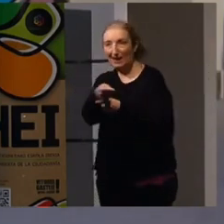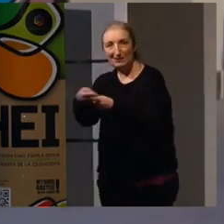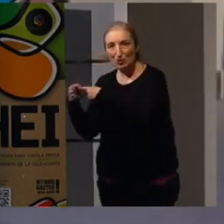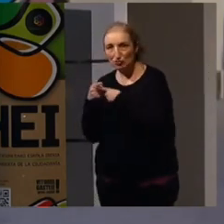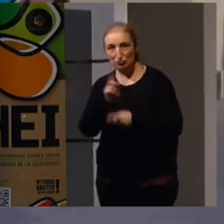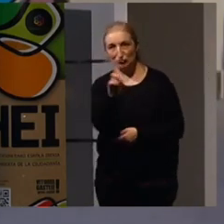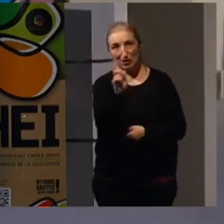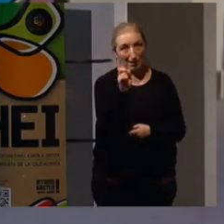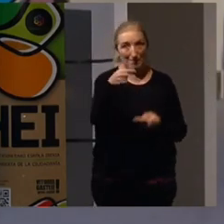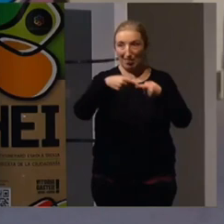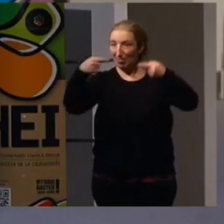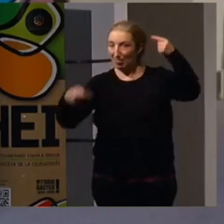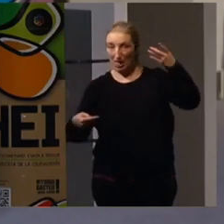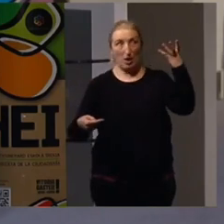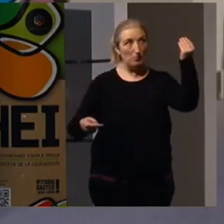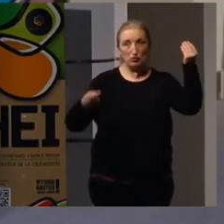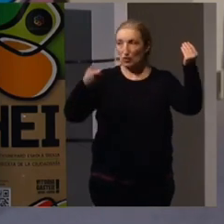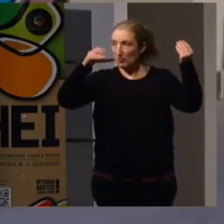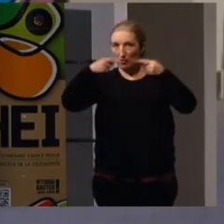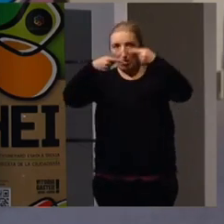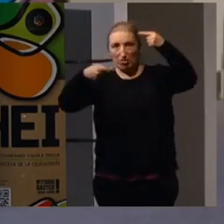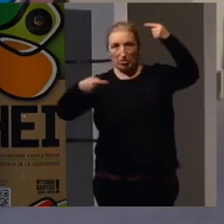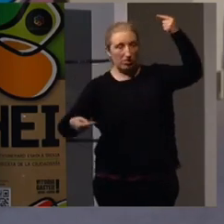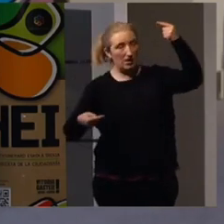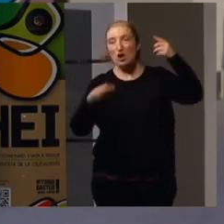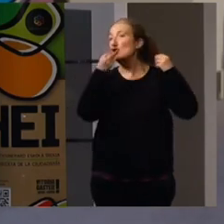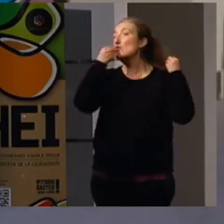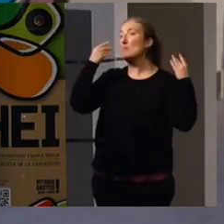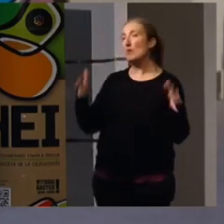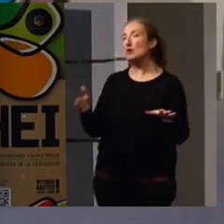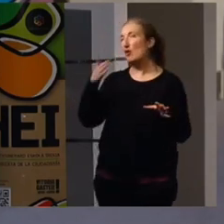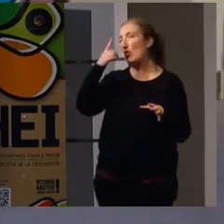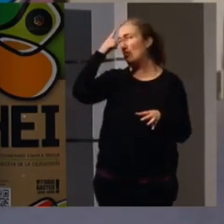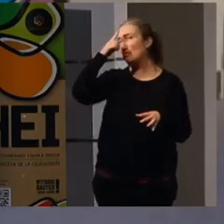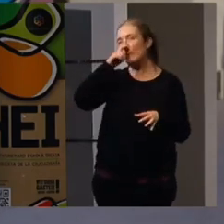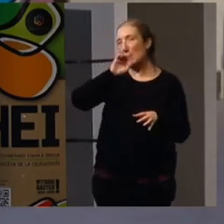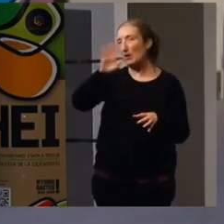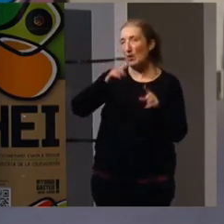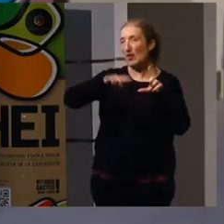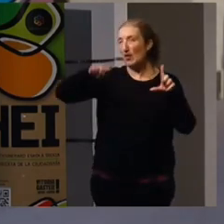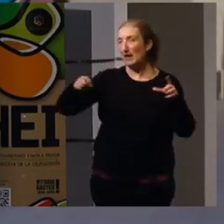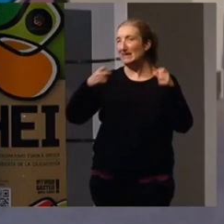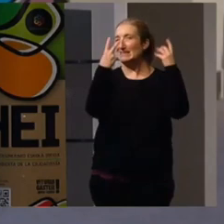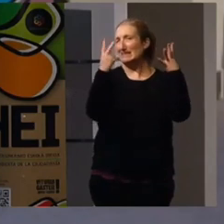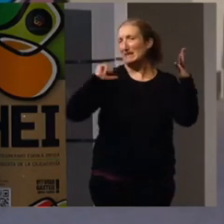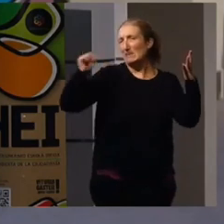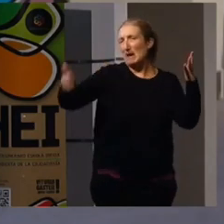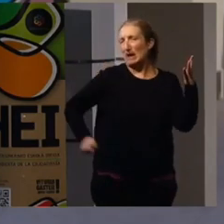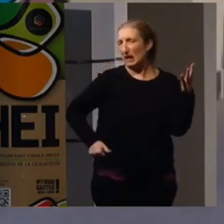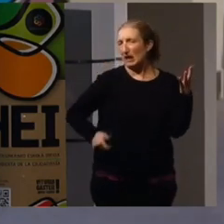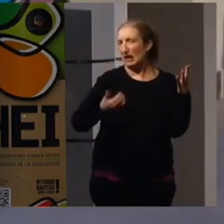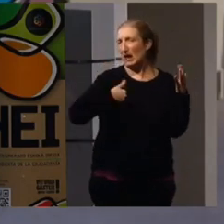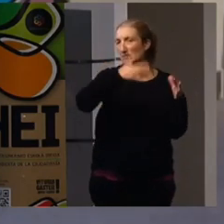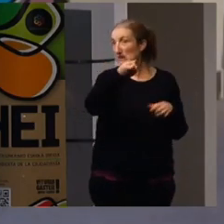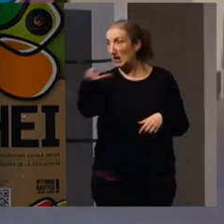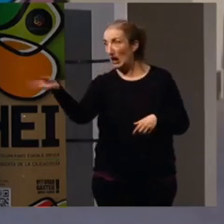un abismo cada vez mayor entre quien tiene mucho y quien tiene poco. No soy muy buena recordando los datos estos de las 7 personas más ricas del mundo tienen